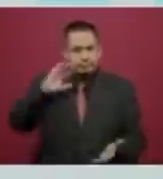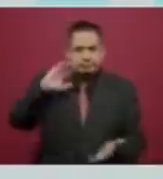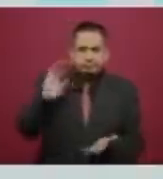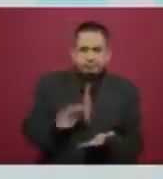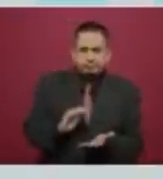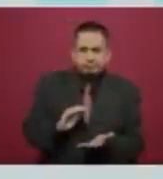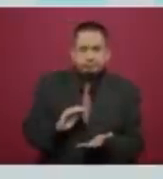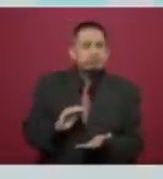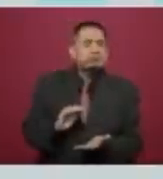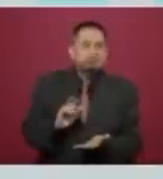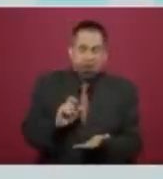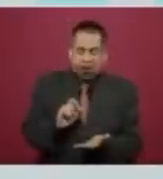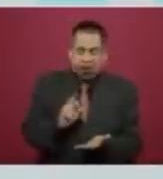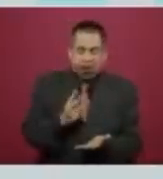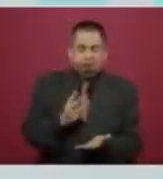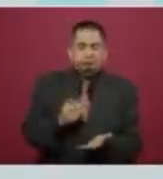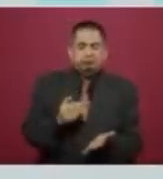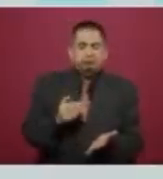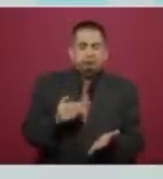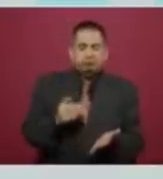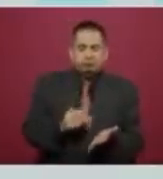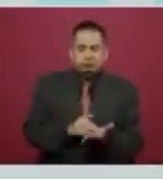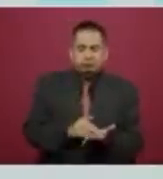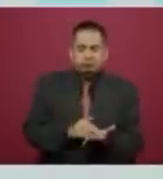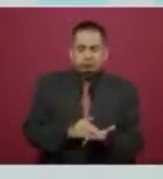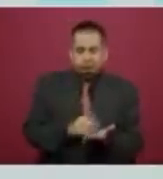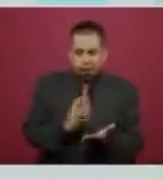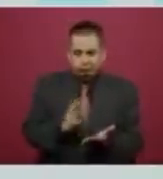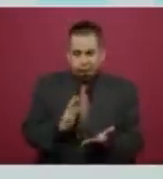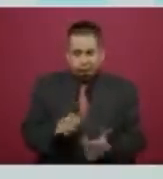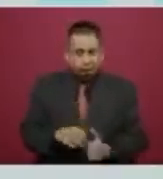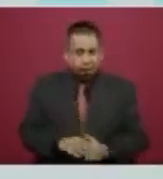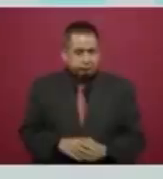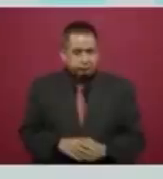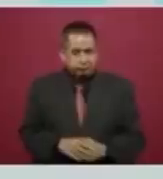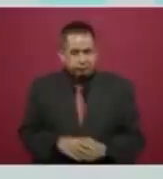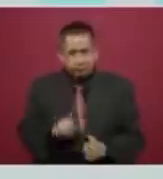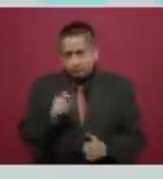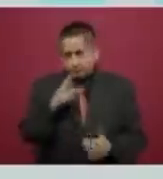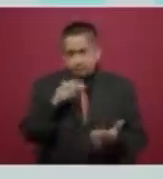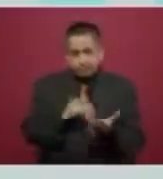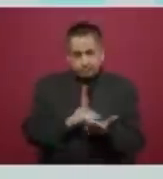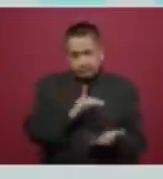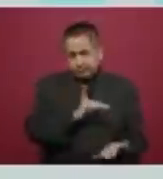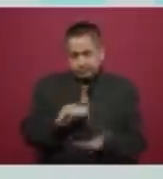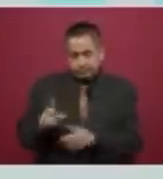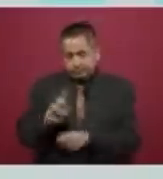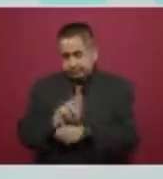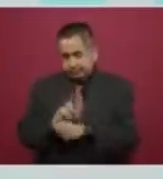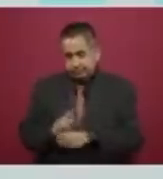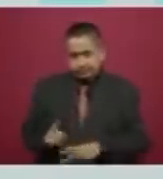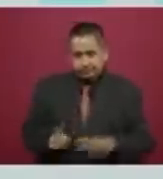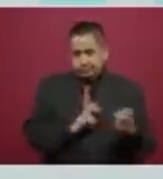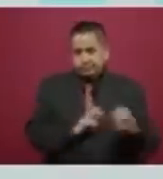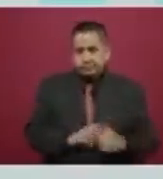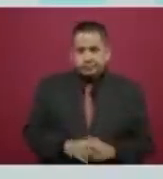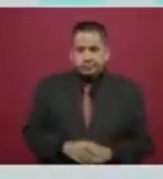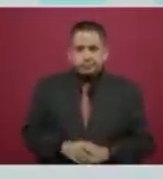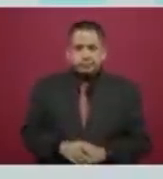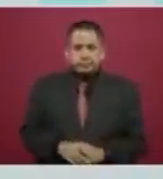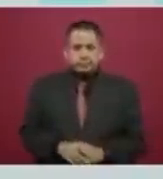ya habíamos logrado bajar a 23 mil barriles.